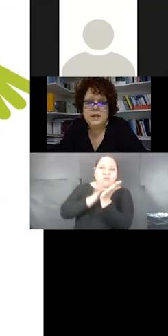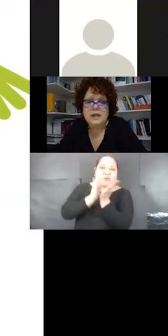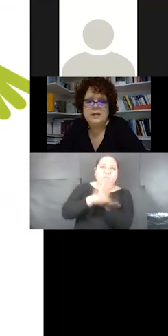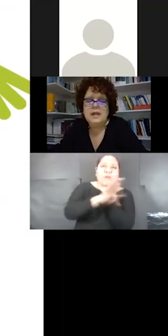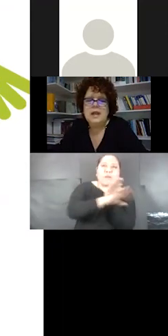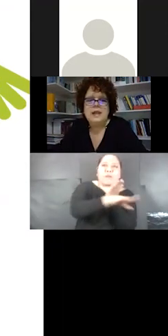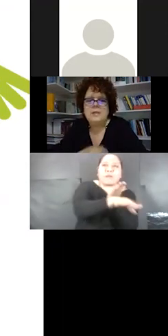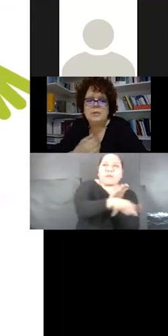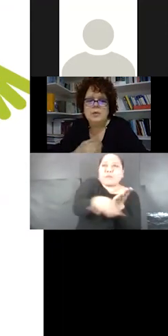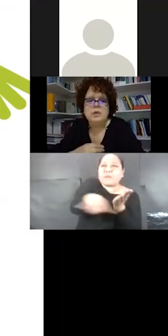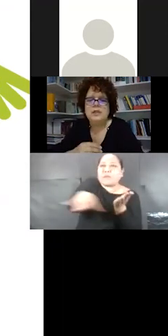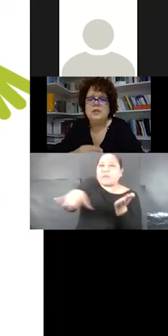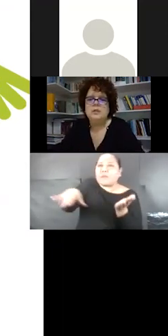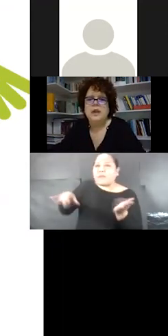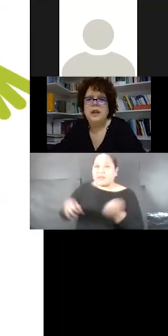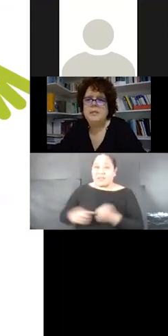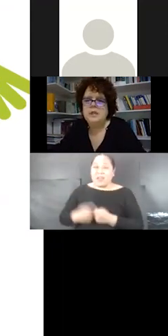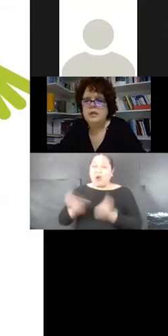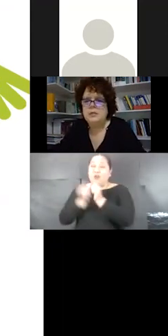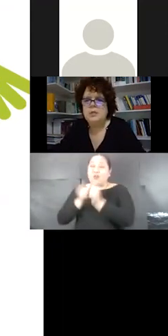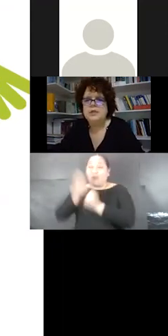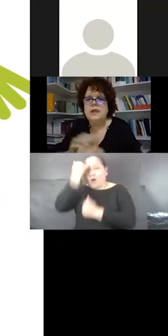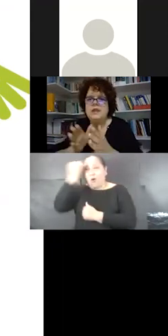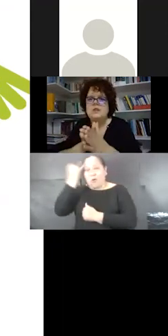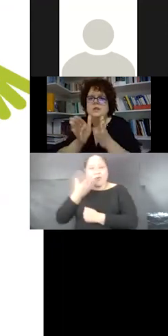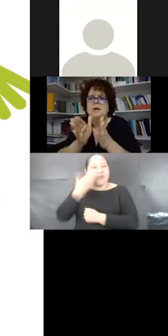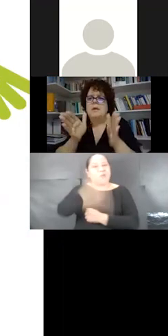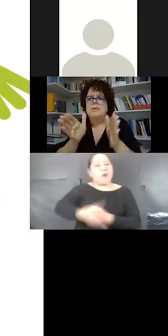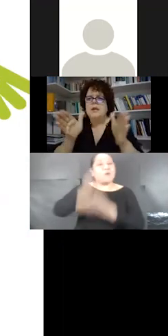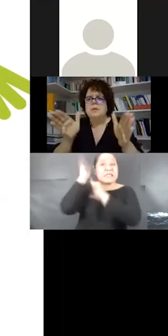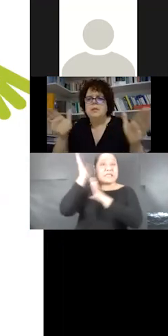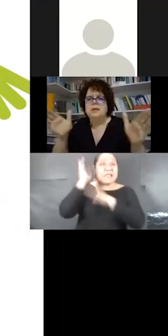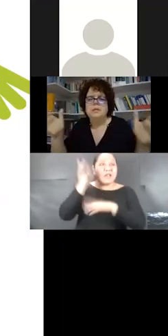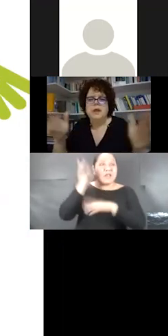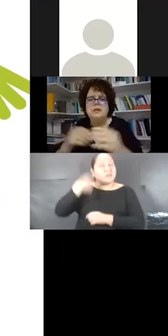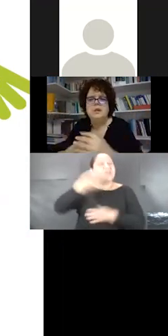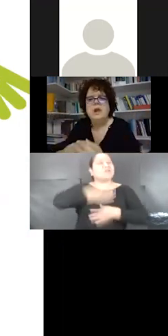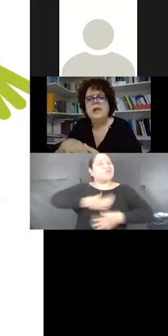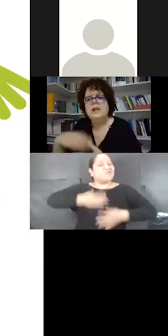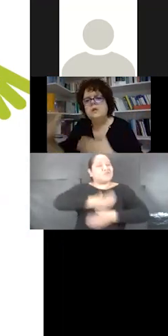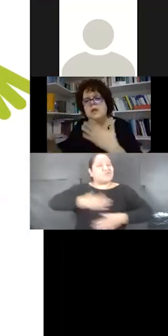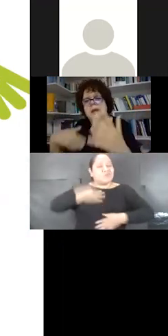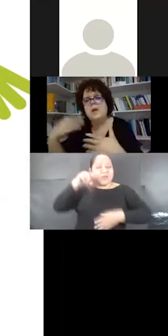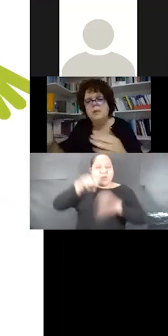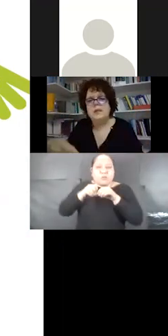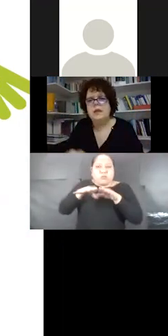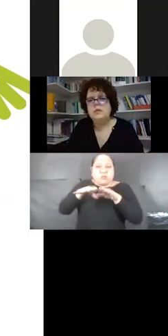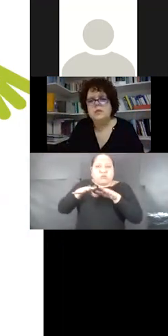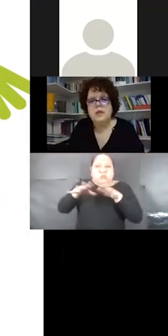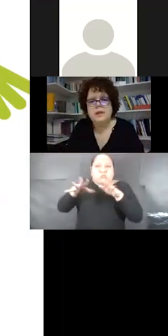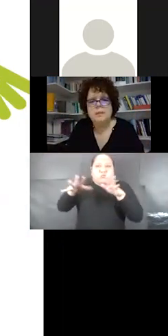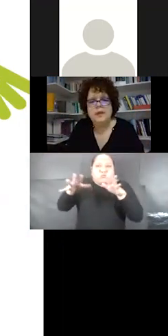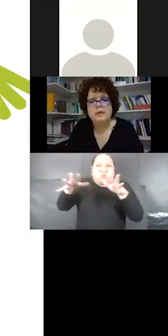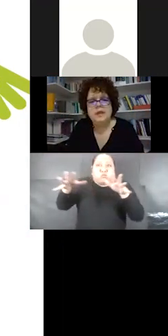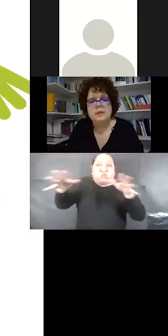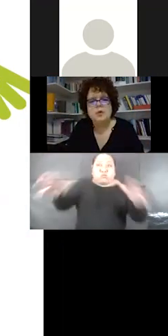alguna charla, quedamos muy contentos porque realmente nos damos cuenta que esto se va ampliando y que ustedes van a comentar y ustedes